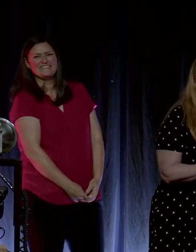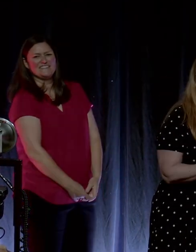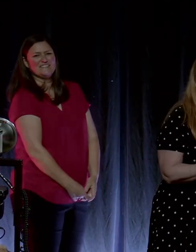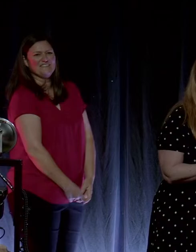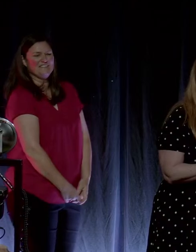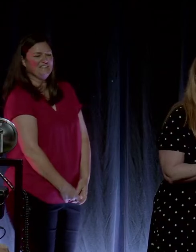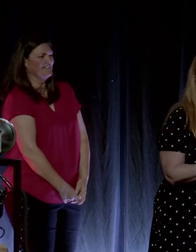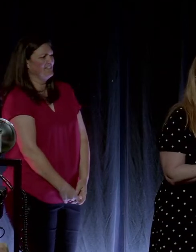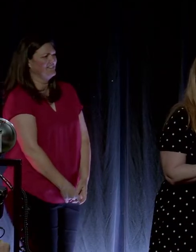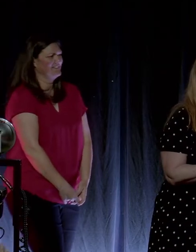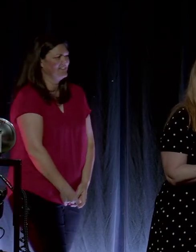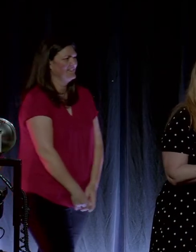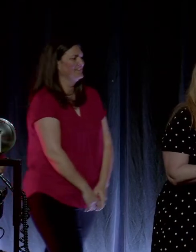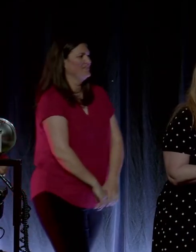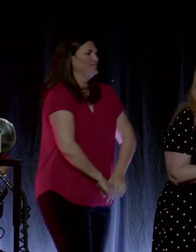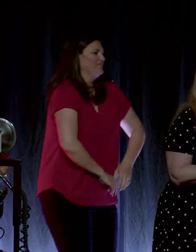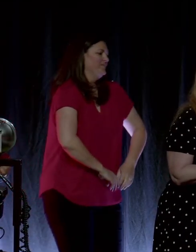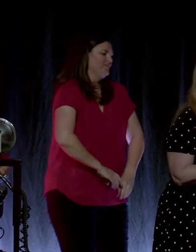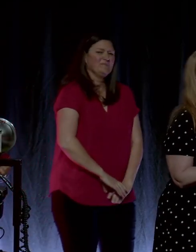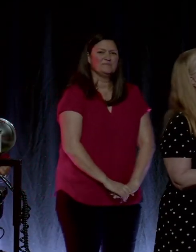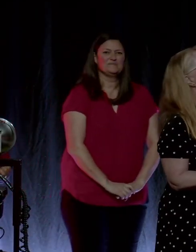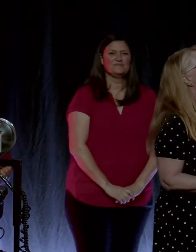Martin Rodriguez.